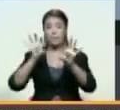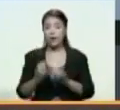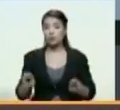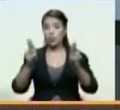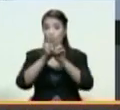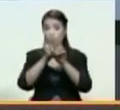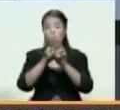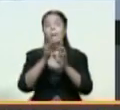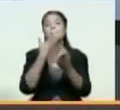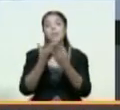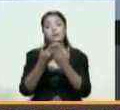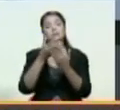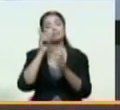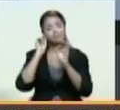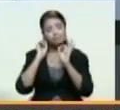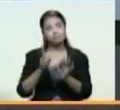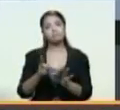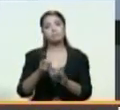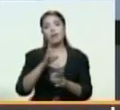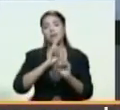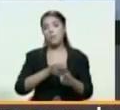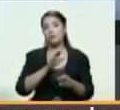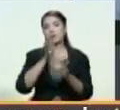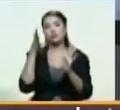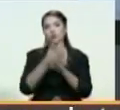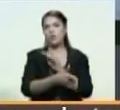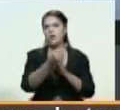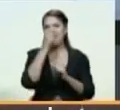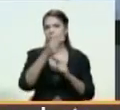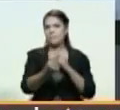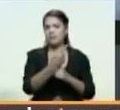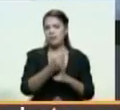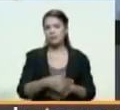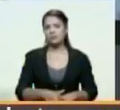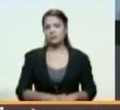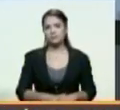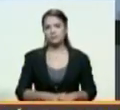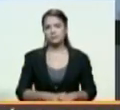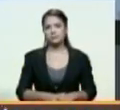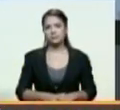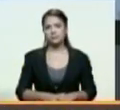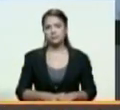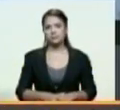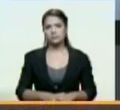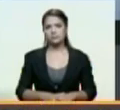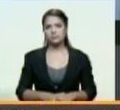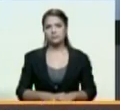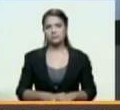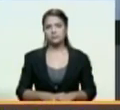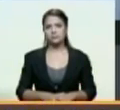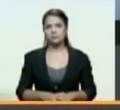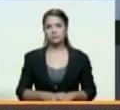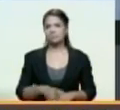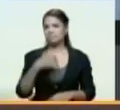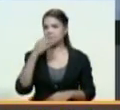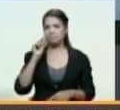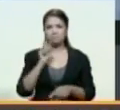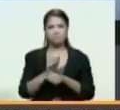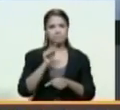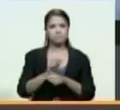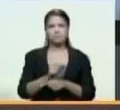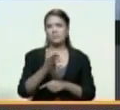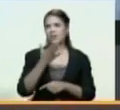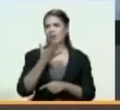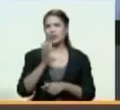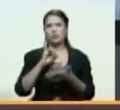le solicitaremos tomar posición sobre estas amenazas insólitas, anacrónicas, hostiles,